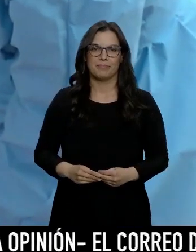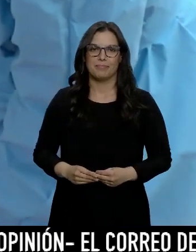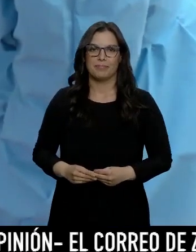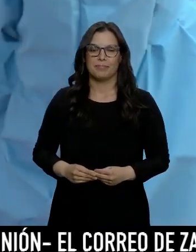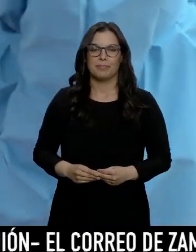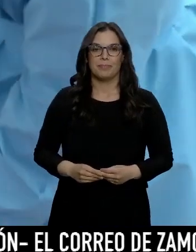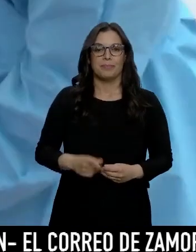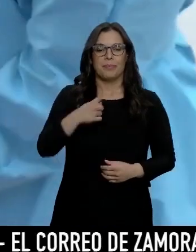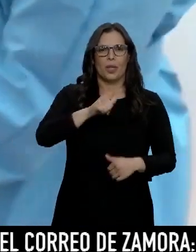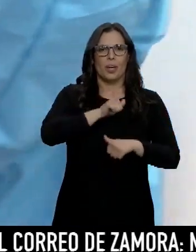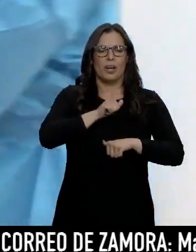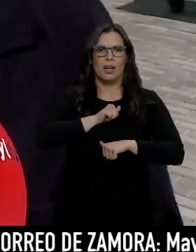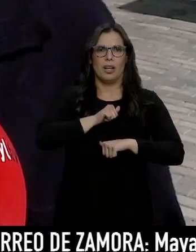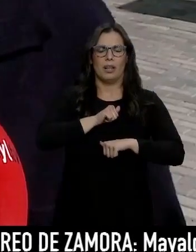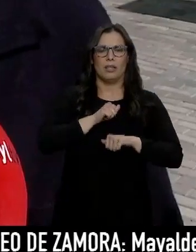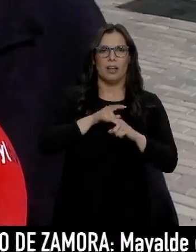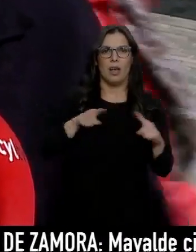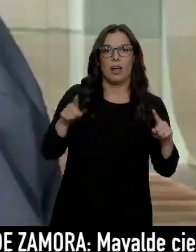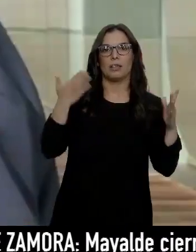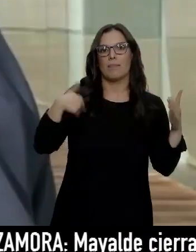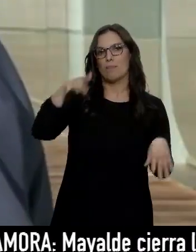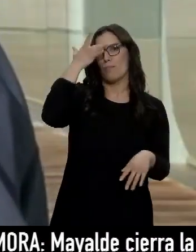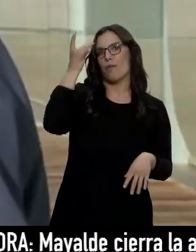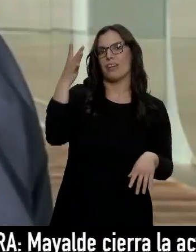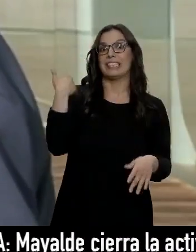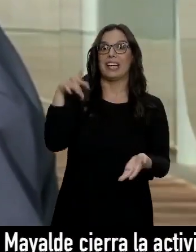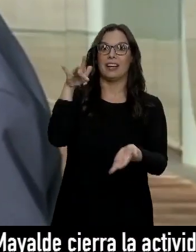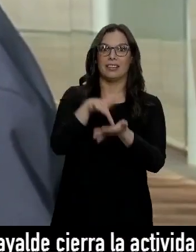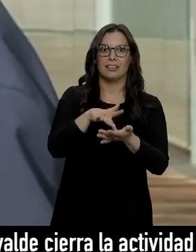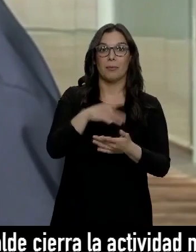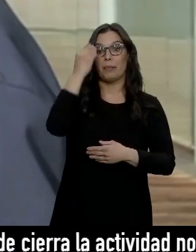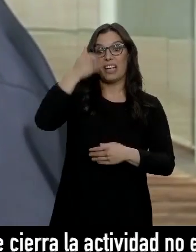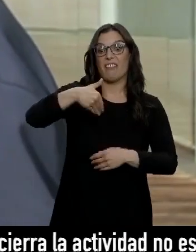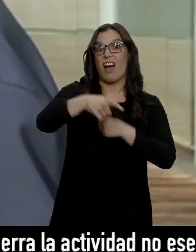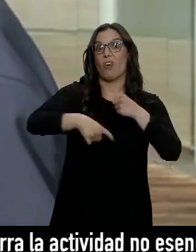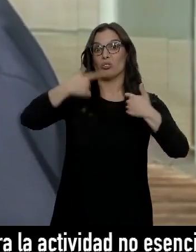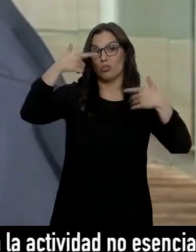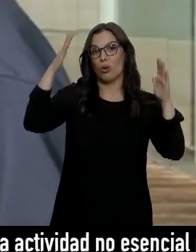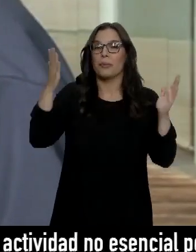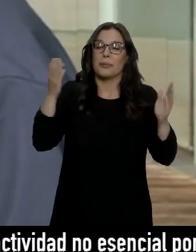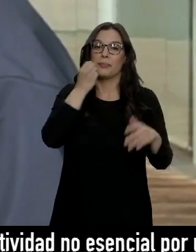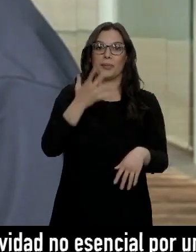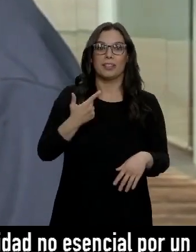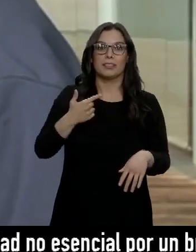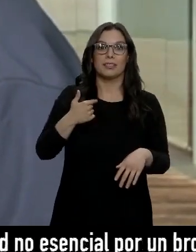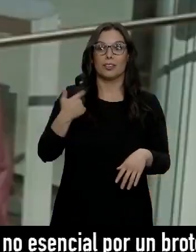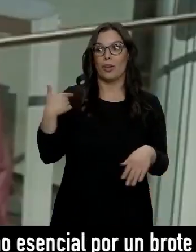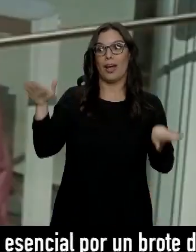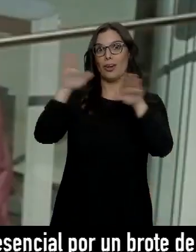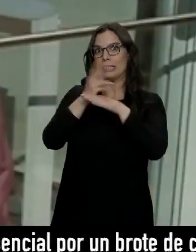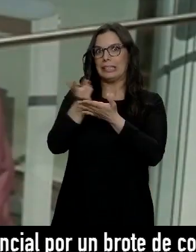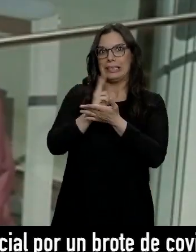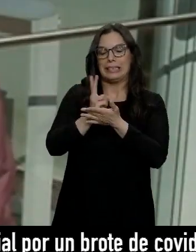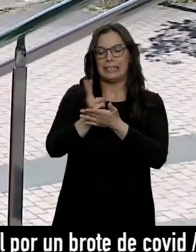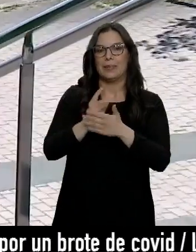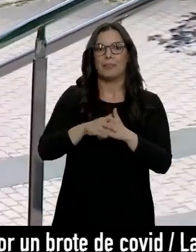La espera se ha hecho larga, pero por fin ha llegado. Pensaba ya para agosto, para allá. Pero bueno, yo esta noche no he dormido casi.